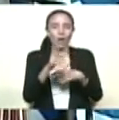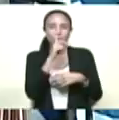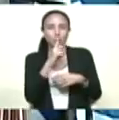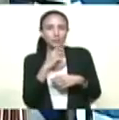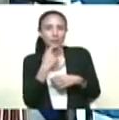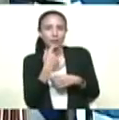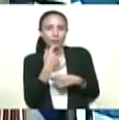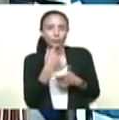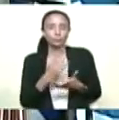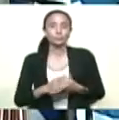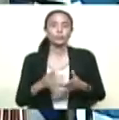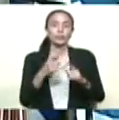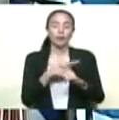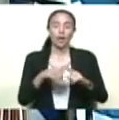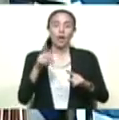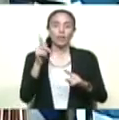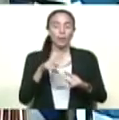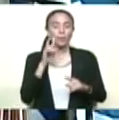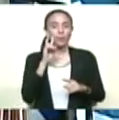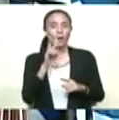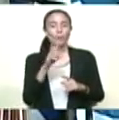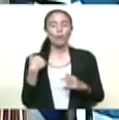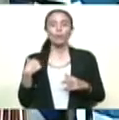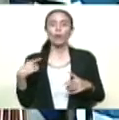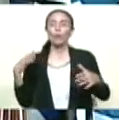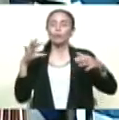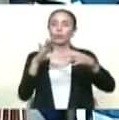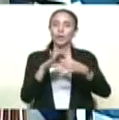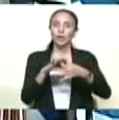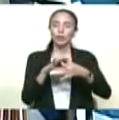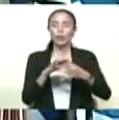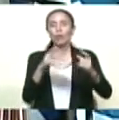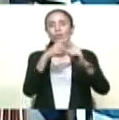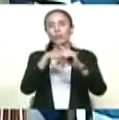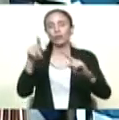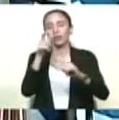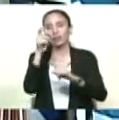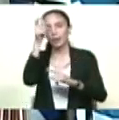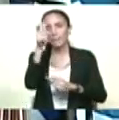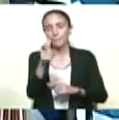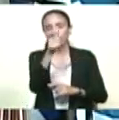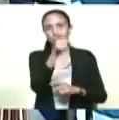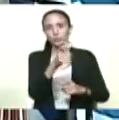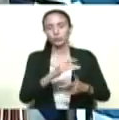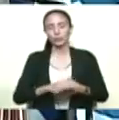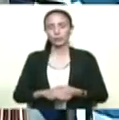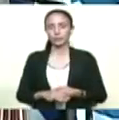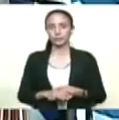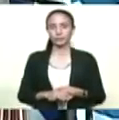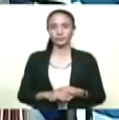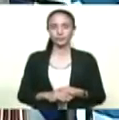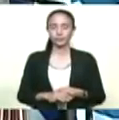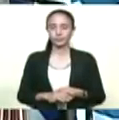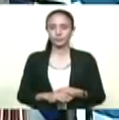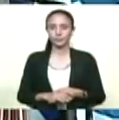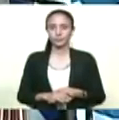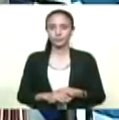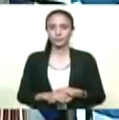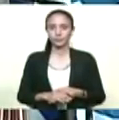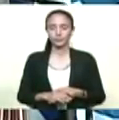que aparece también vinculado el ciudadano rafael ramírez al buque chatarra saturn